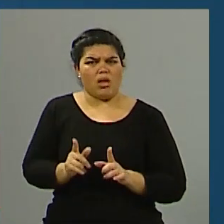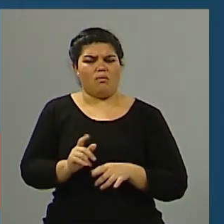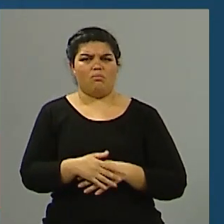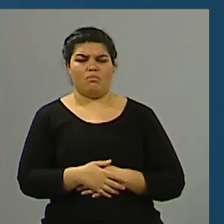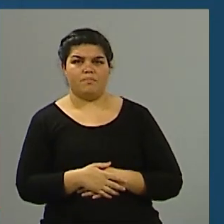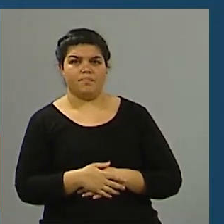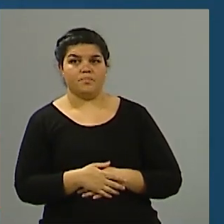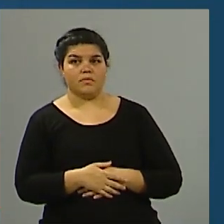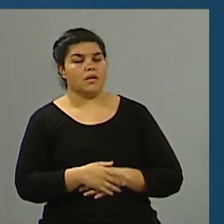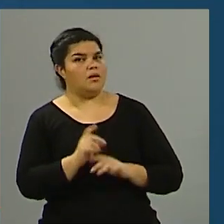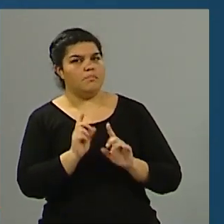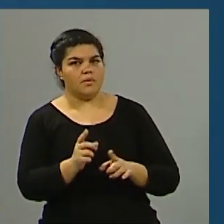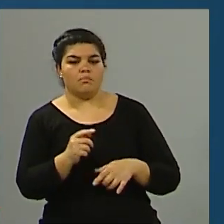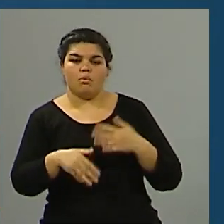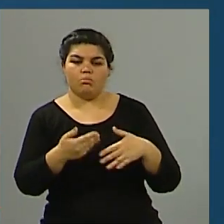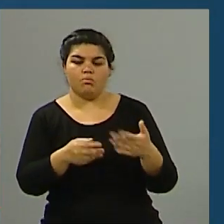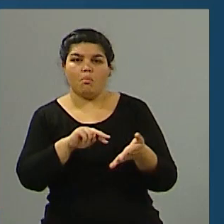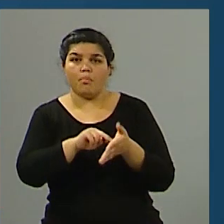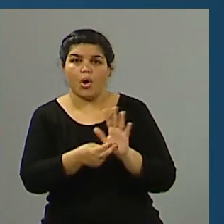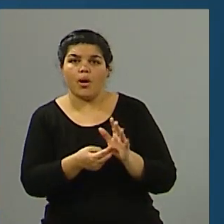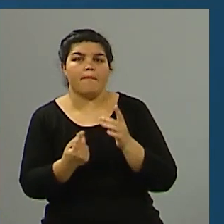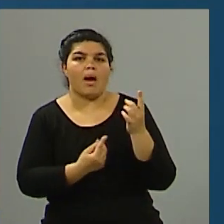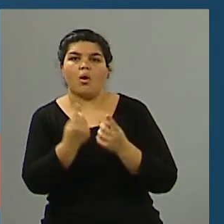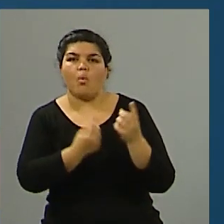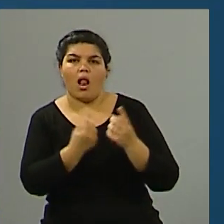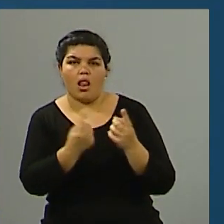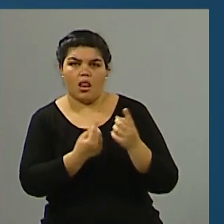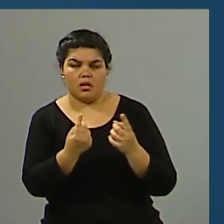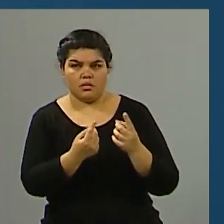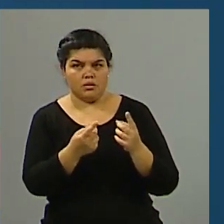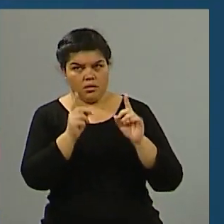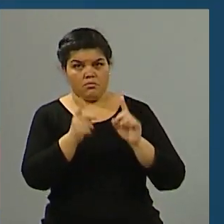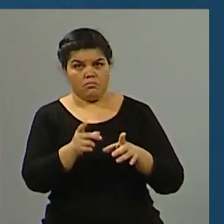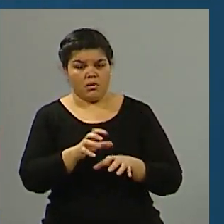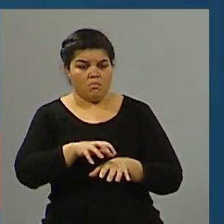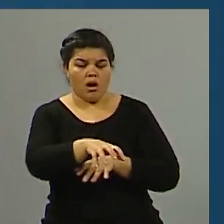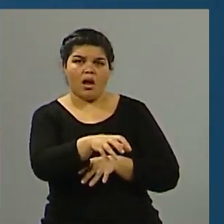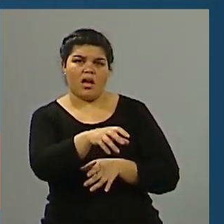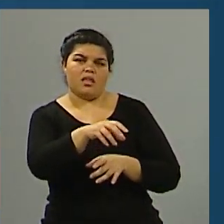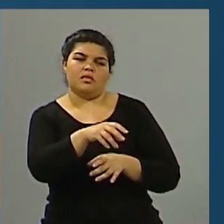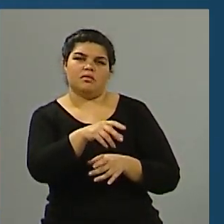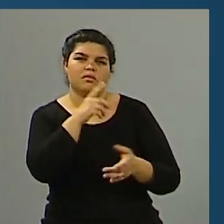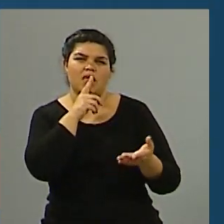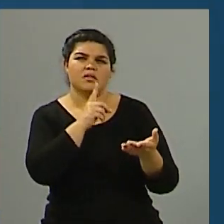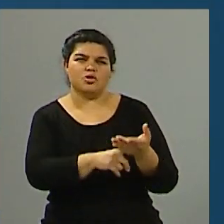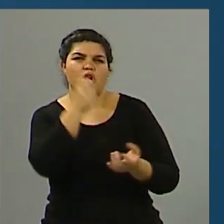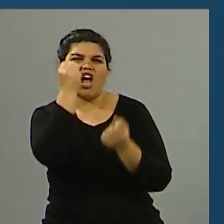este tipo de las consecuencias directas de un mal manejo de la economía o algunas medidas que